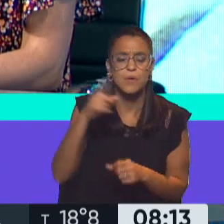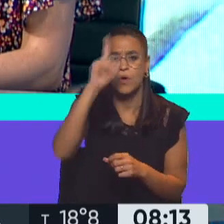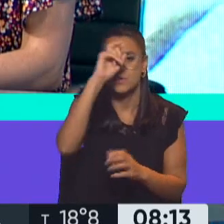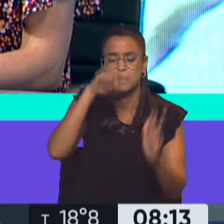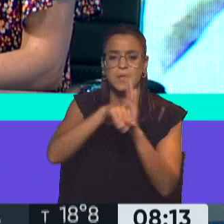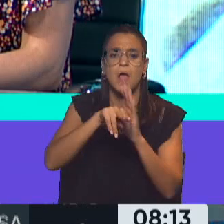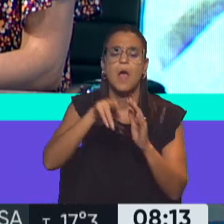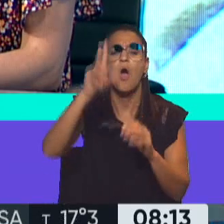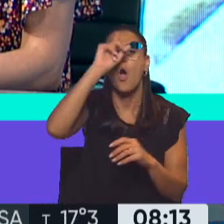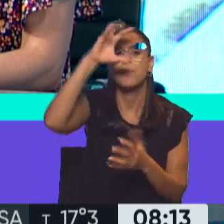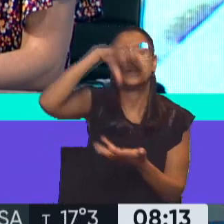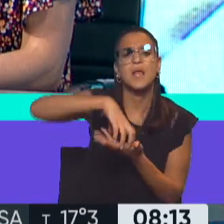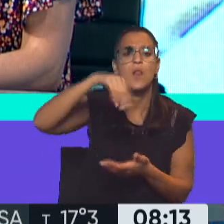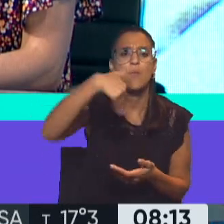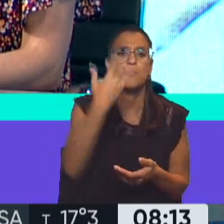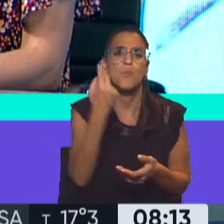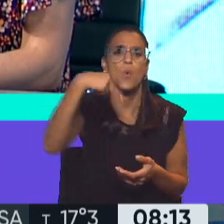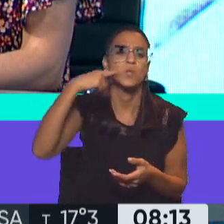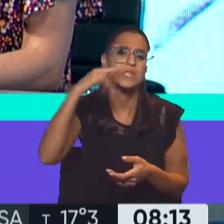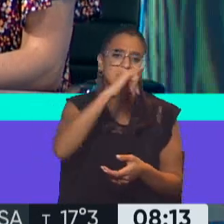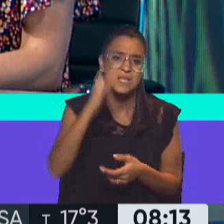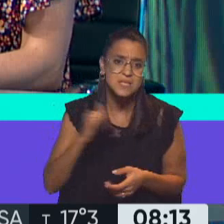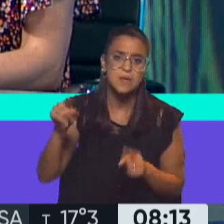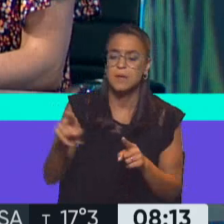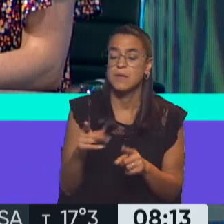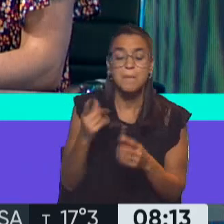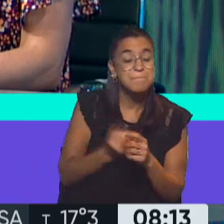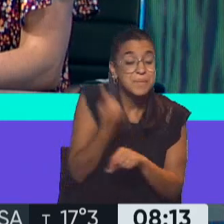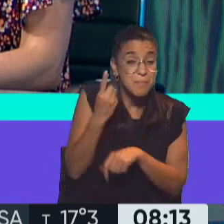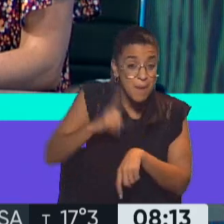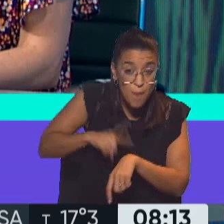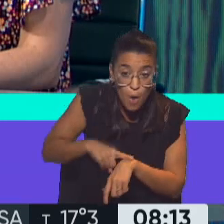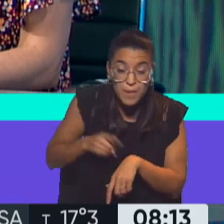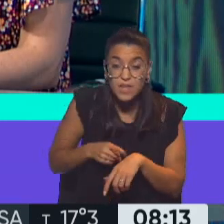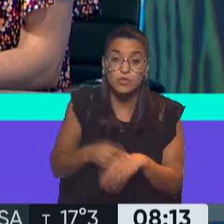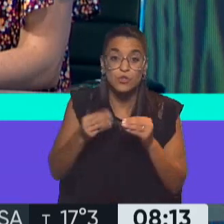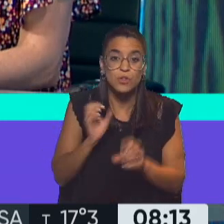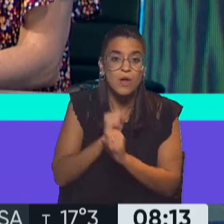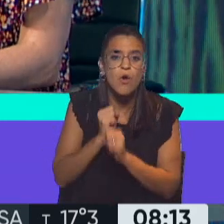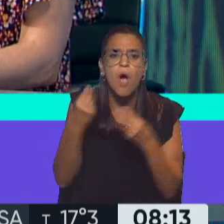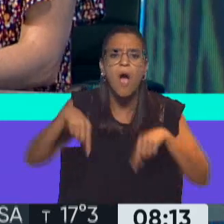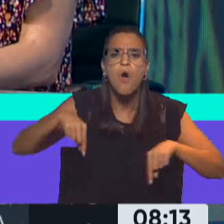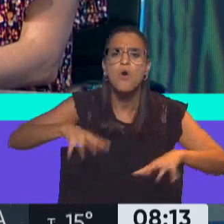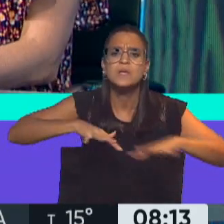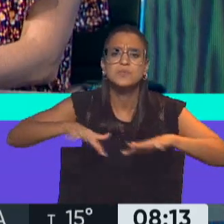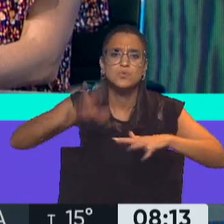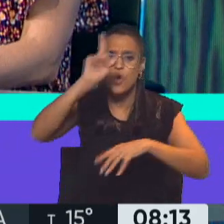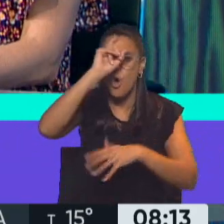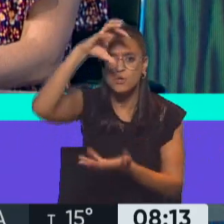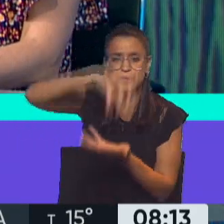Hospital Muñiz? ¿Cómo se están trabajando los profesionales de la salud que del minuto cero pusieron el cuerpo? ¿Cómo está ahora la situación de este